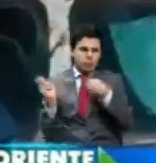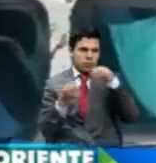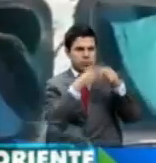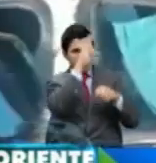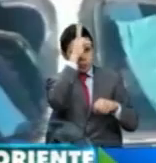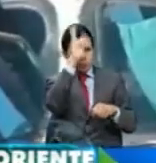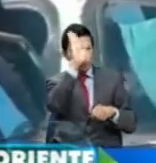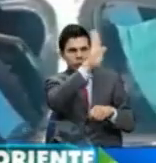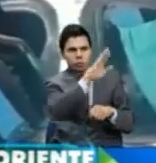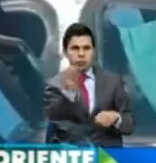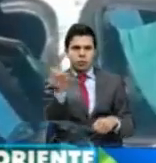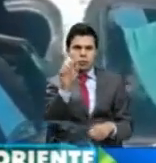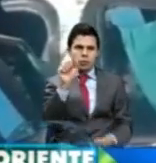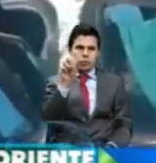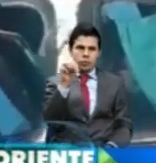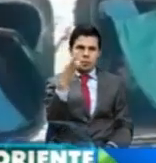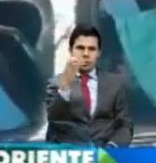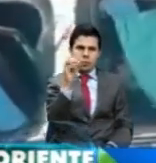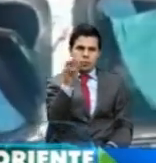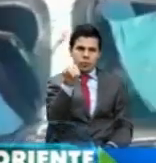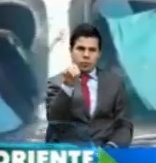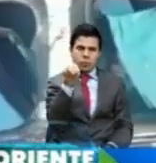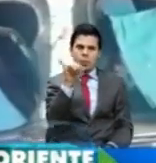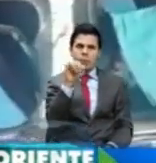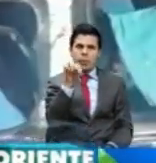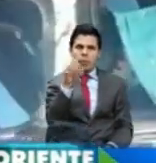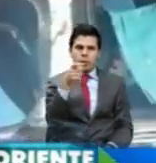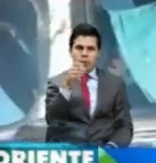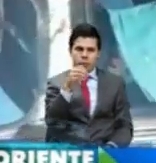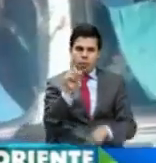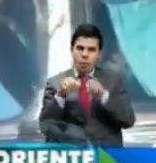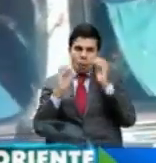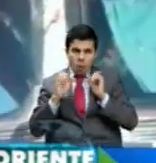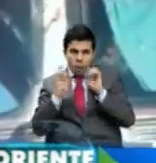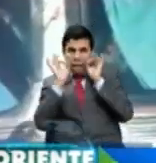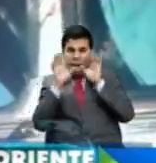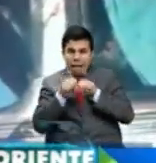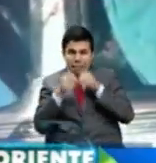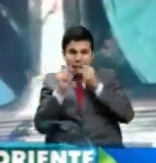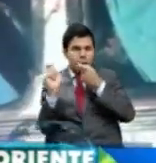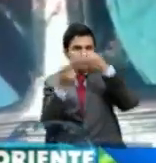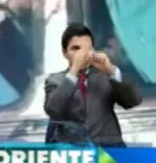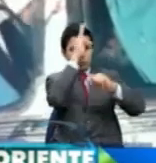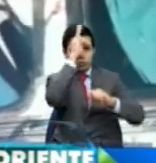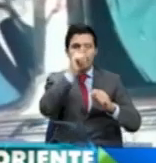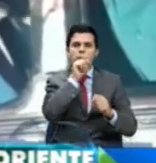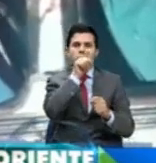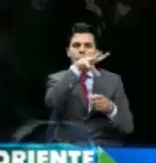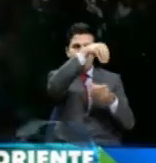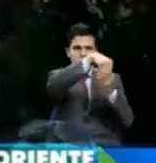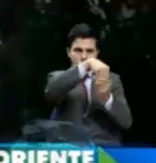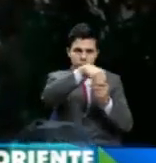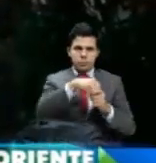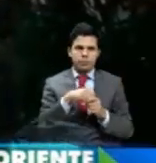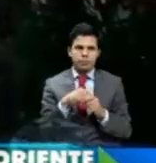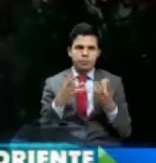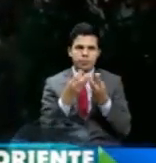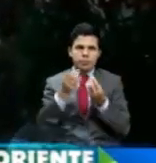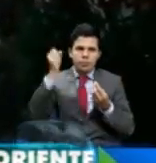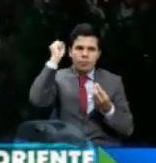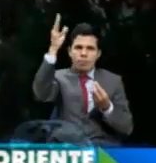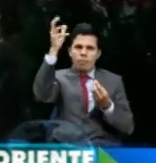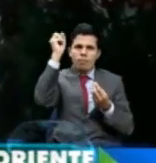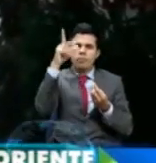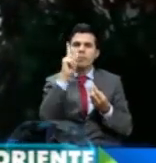local Santo Domingo. Los de mayor gravedad fueron trasladados al Hospital Universitario de Santander en Bucaramanga. El grupo de hinchas del